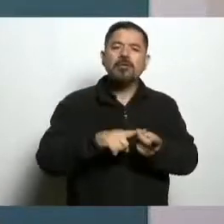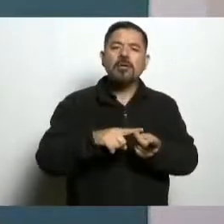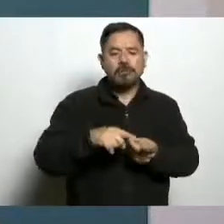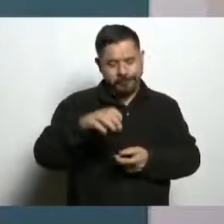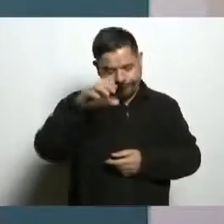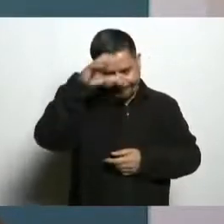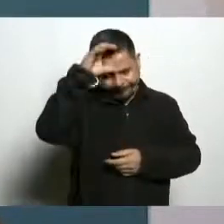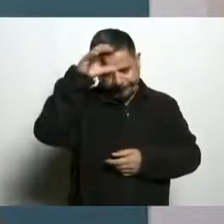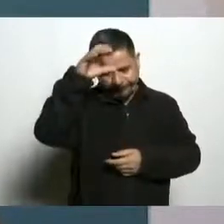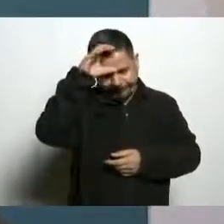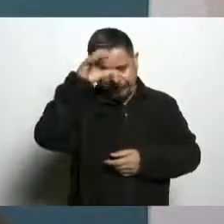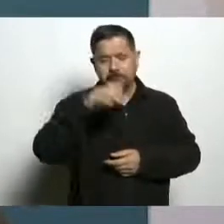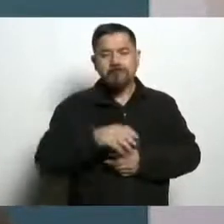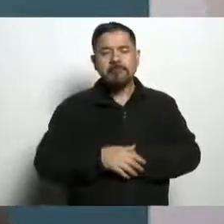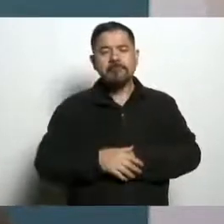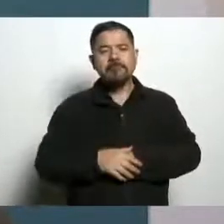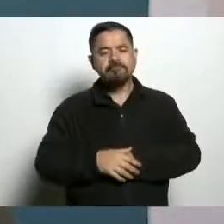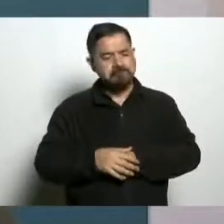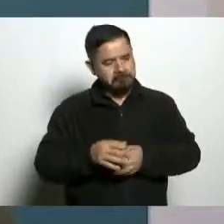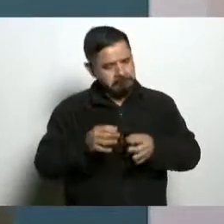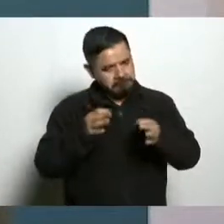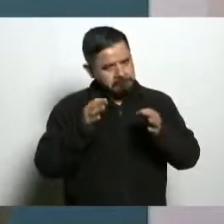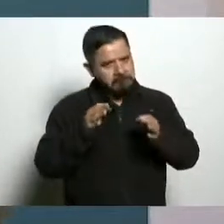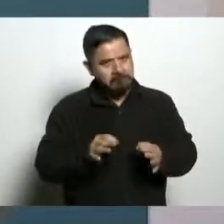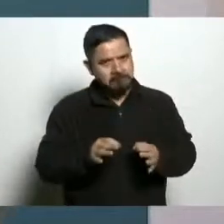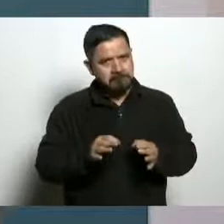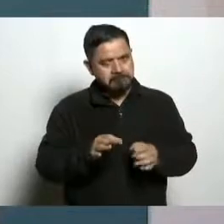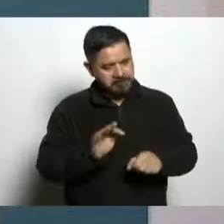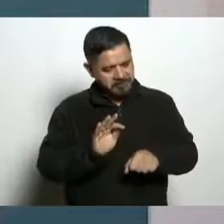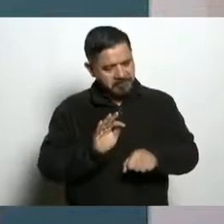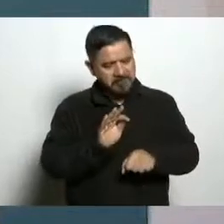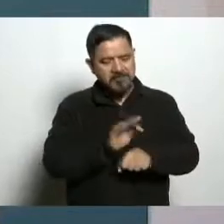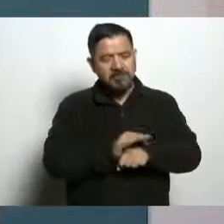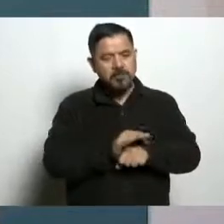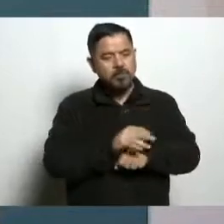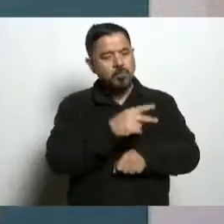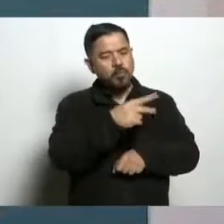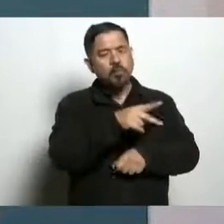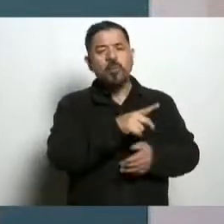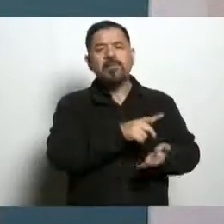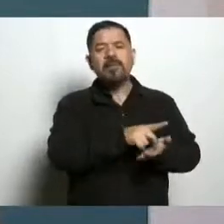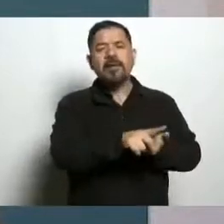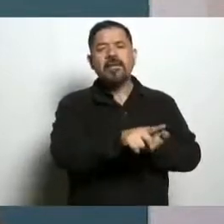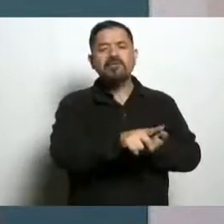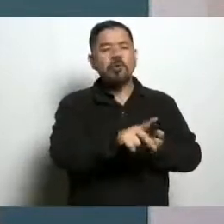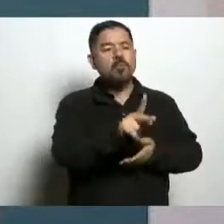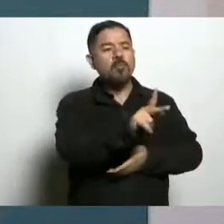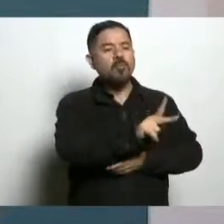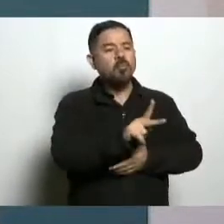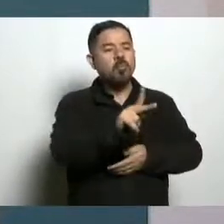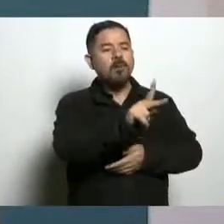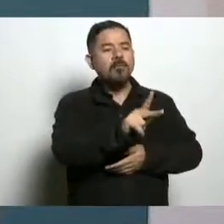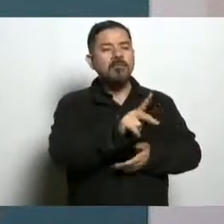Cananea. Se va a garantizar el derecho del pueblo a la salud.